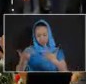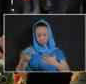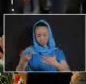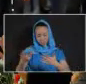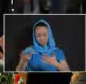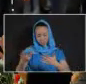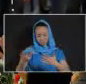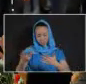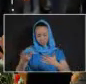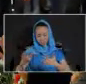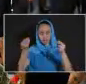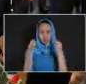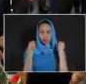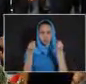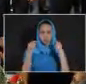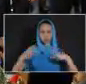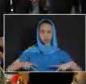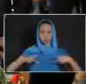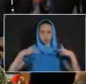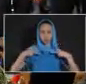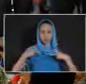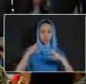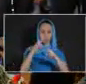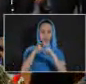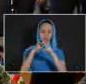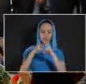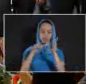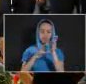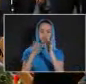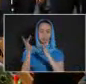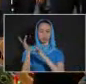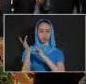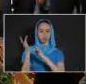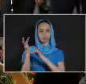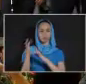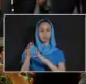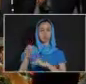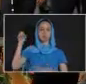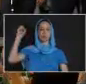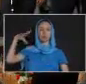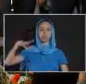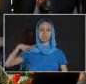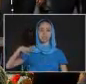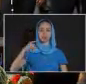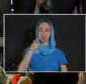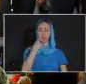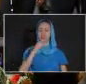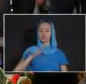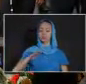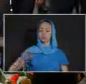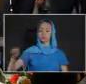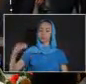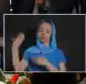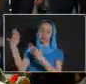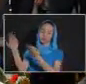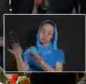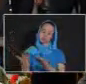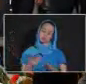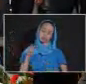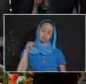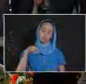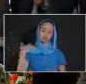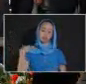vida, en el nombre de Jesús. Bendecimos a los niños que traen acá para ser